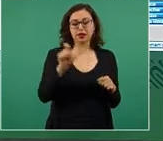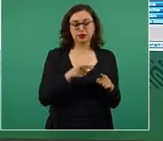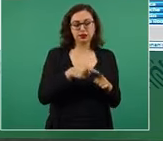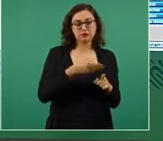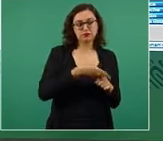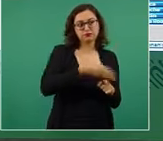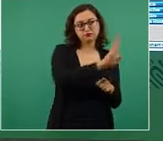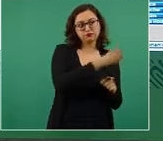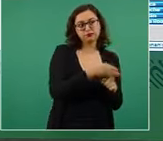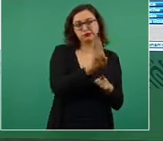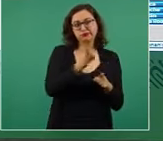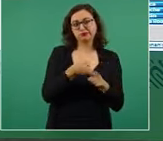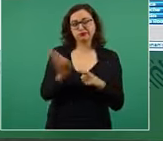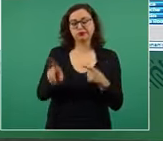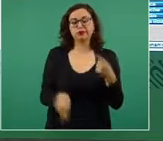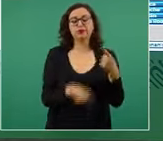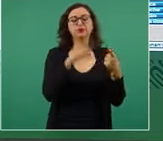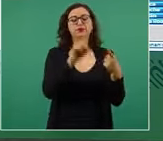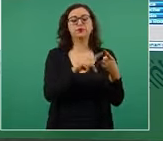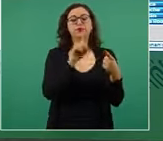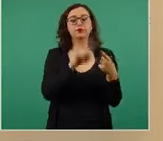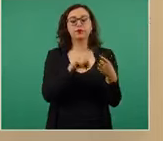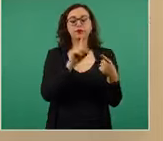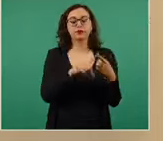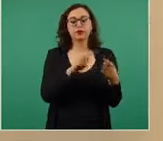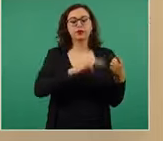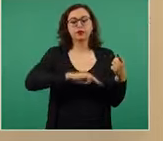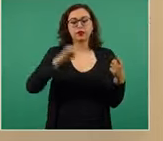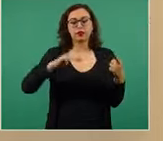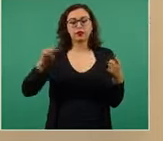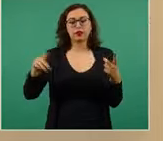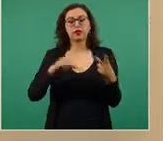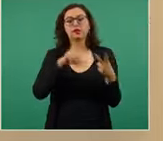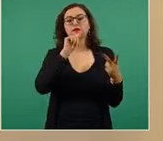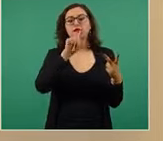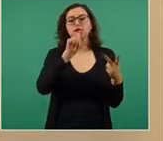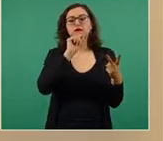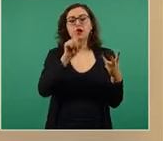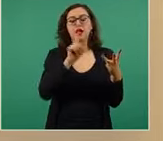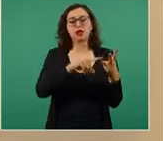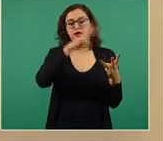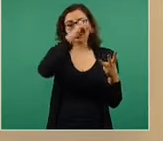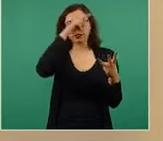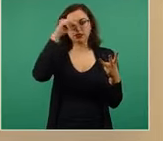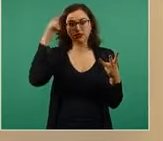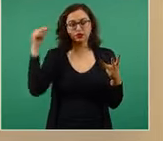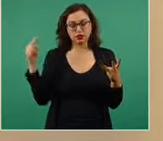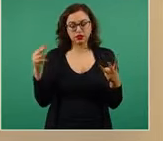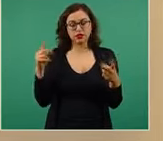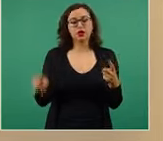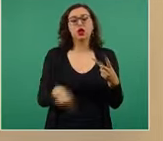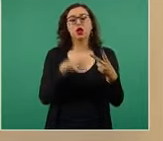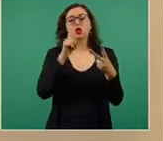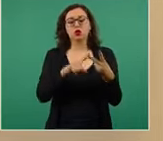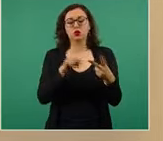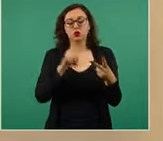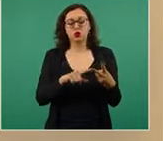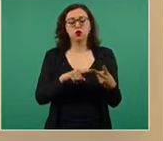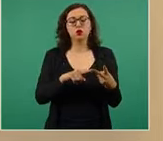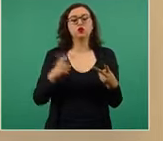destinos. La ruta 1 cubrirá Michoacán, Jalisco, Nayarit. La ruta 2,